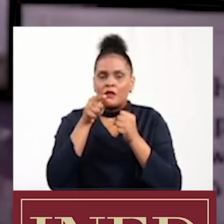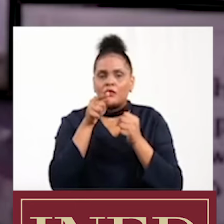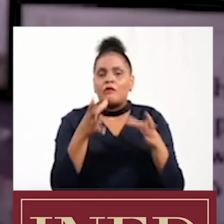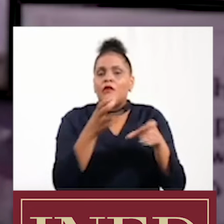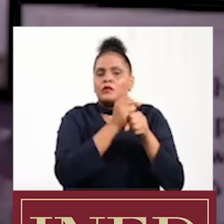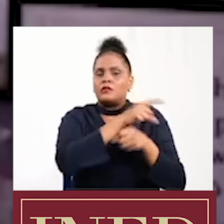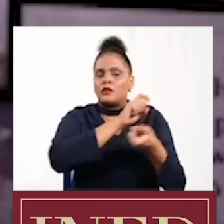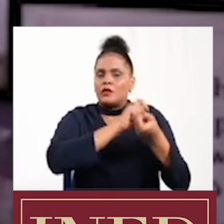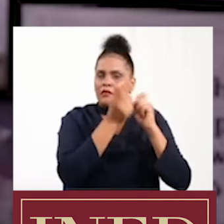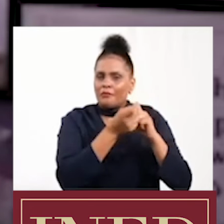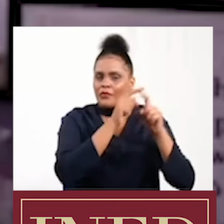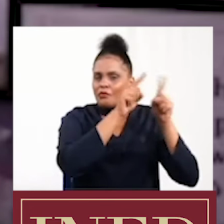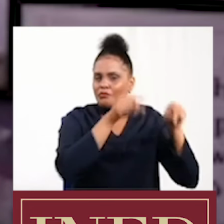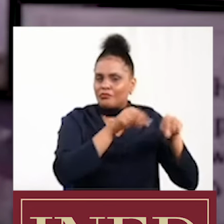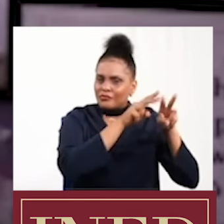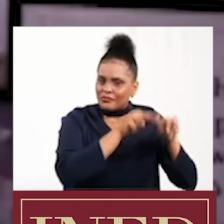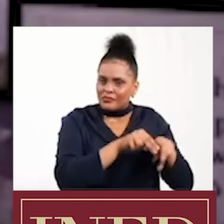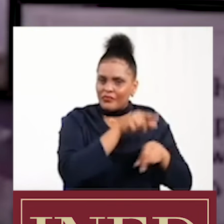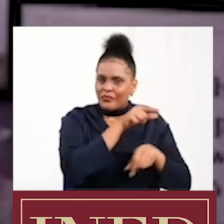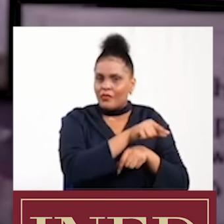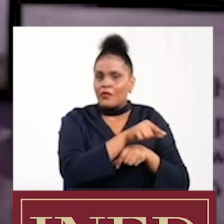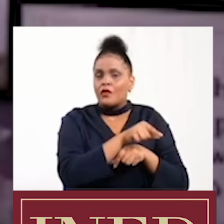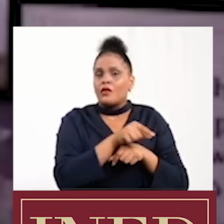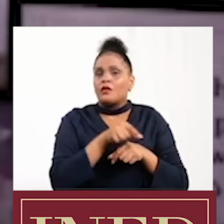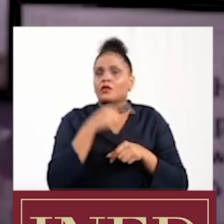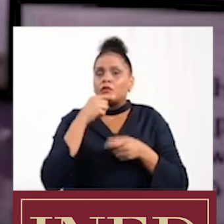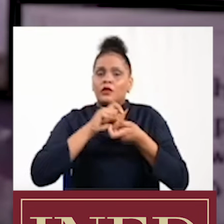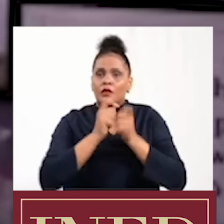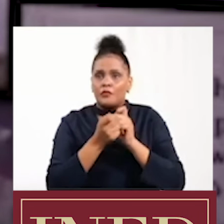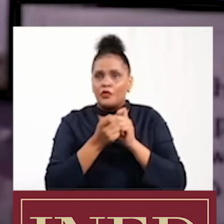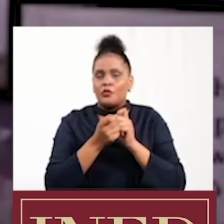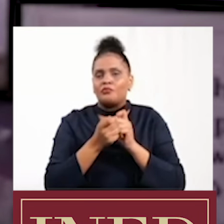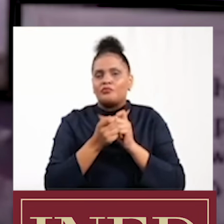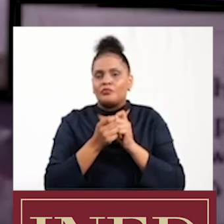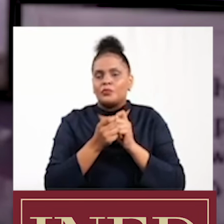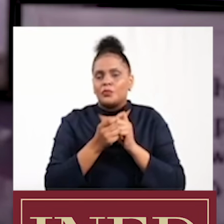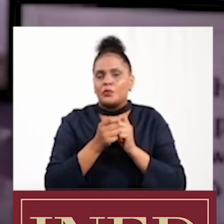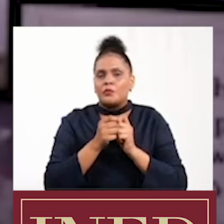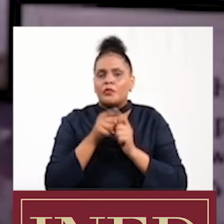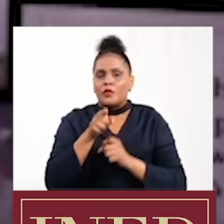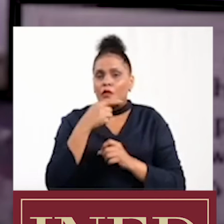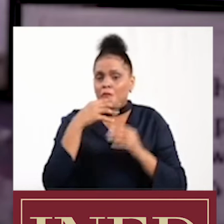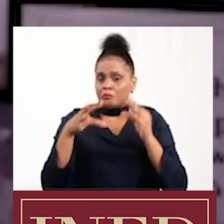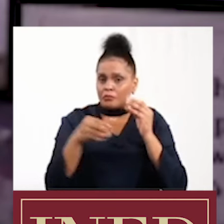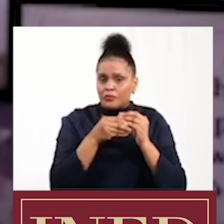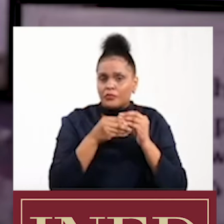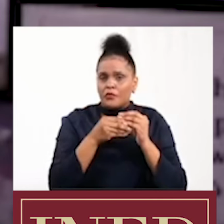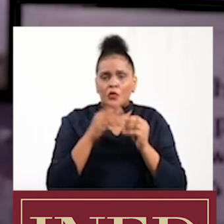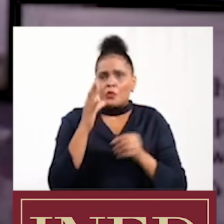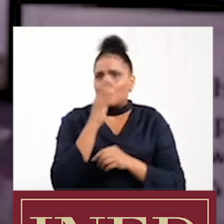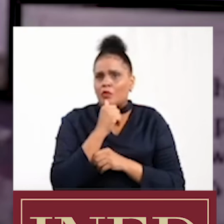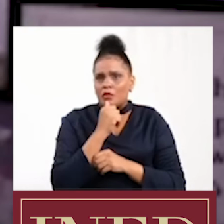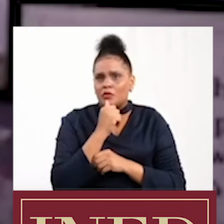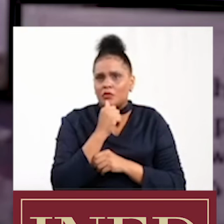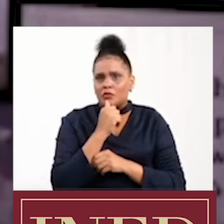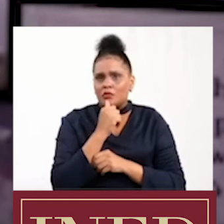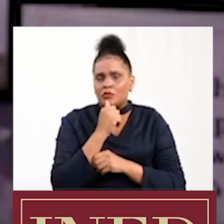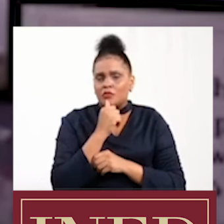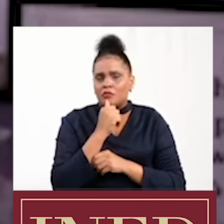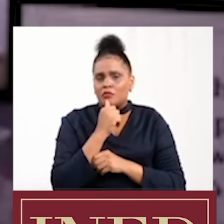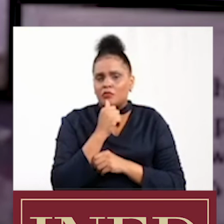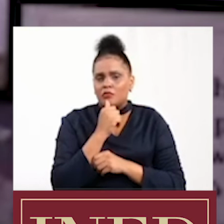no de esa medida eliminando esa válvula de escape por un óleo decía es un incentivo para el incumplimiento donde